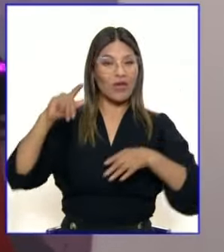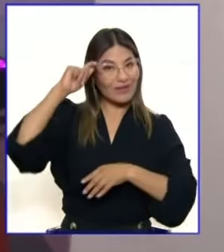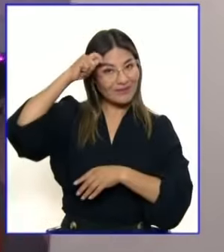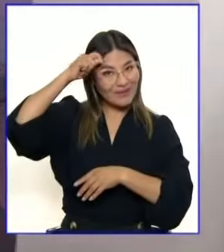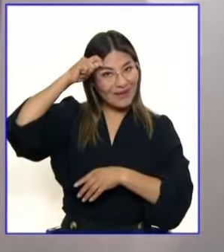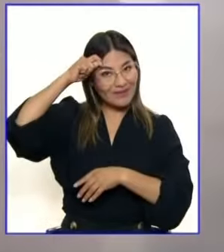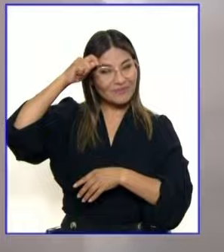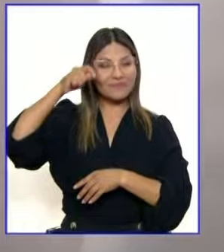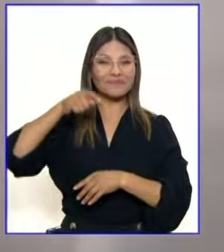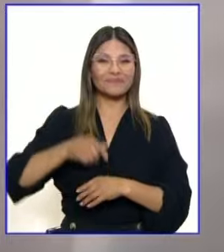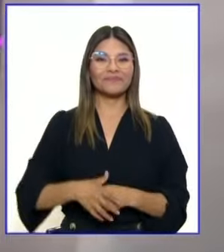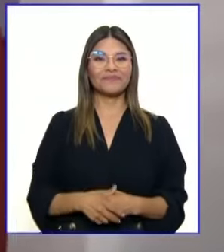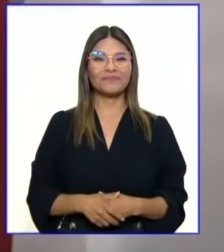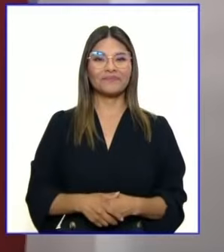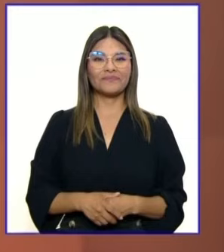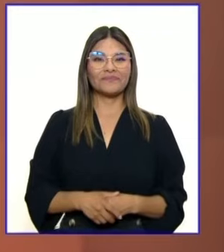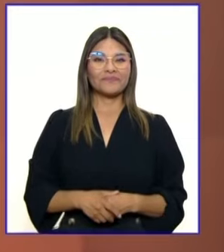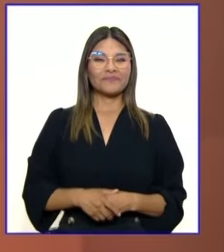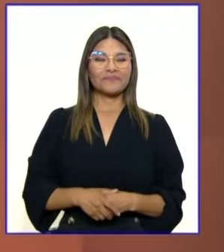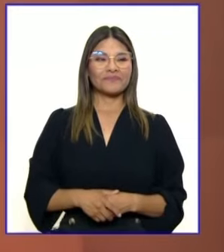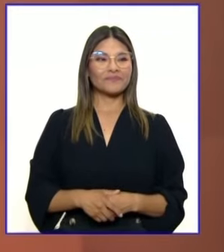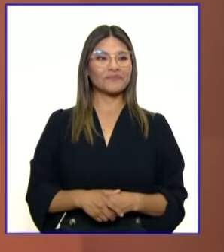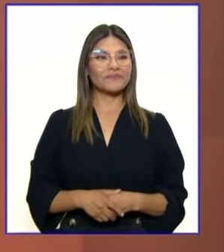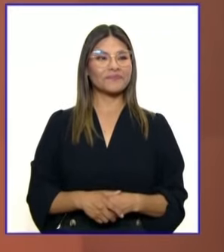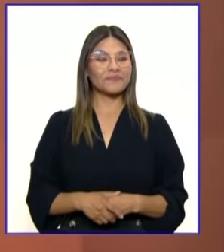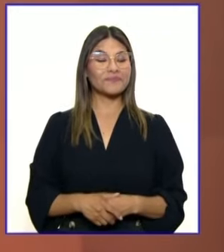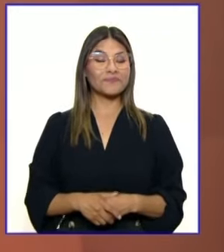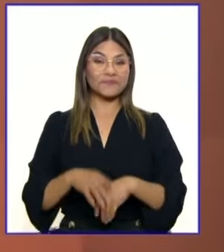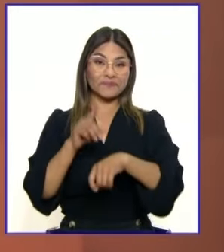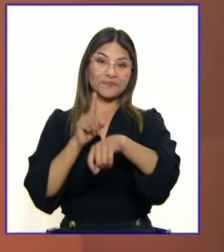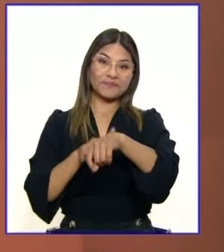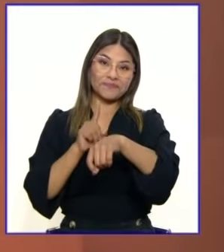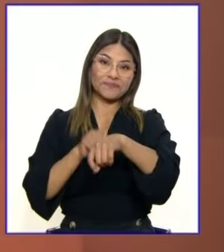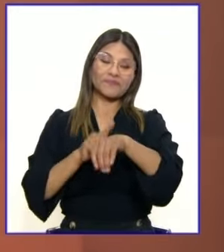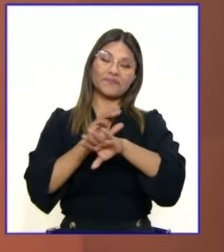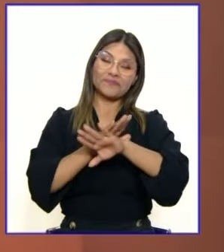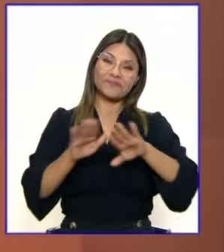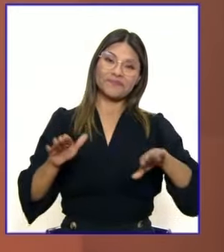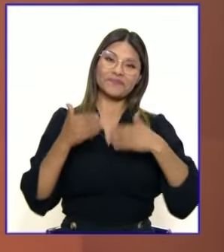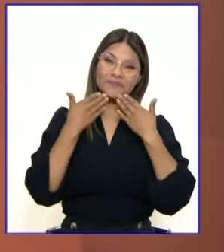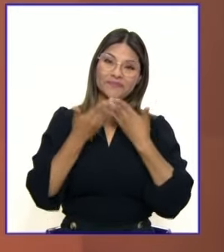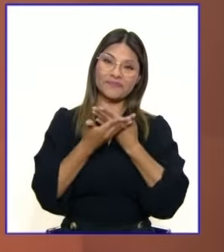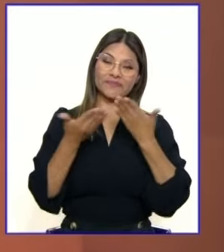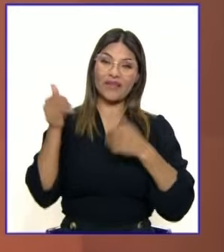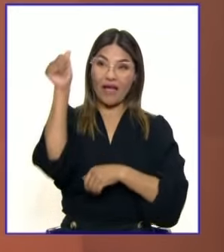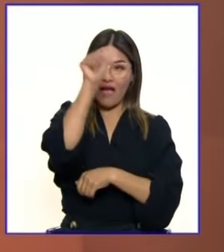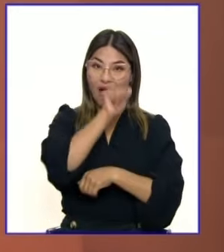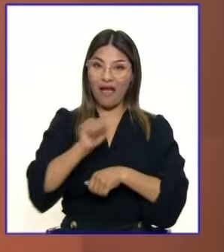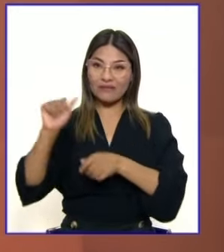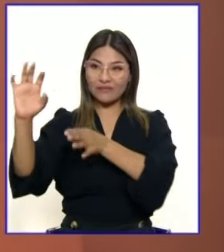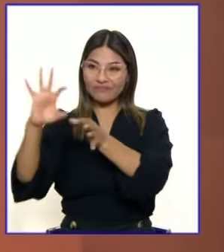Araníbal de Magdalena. Y llegamos al momento final de la presente edición de Asia Pacífico